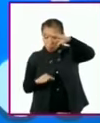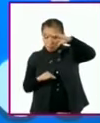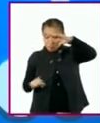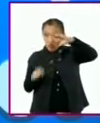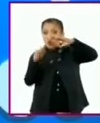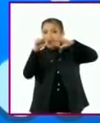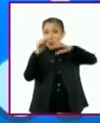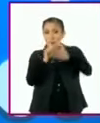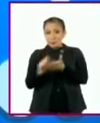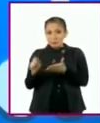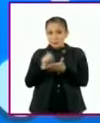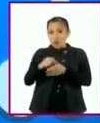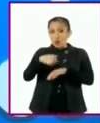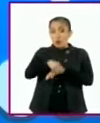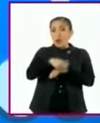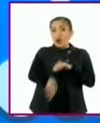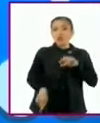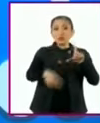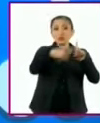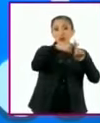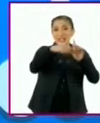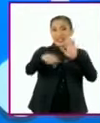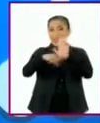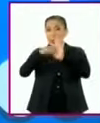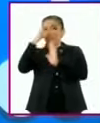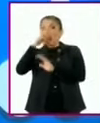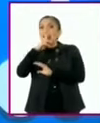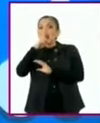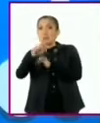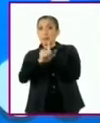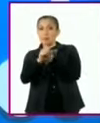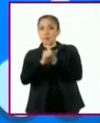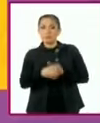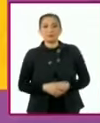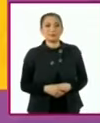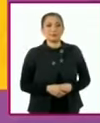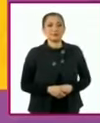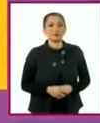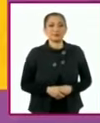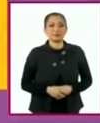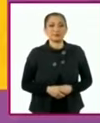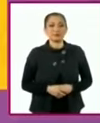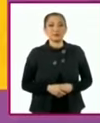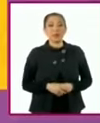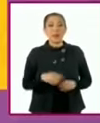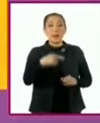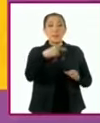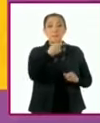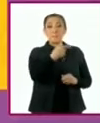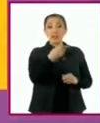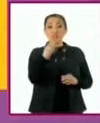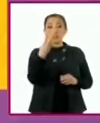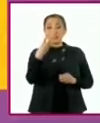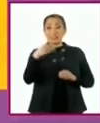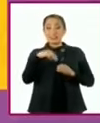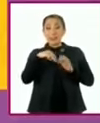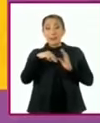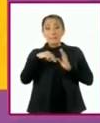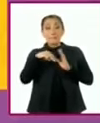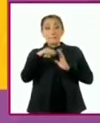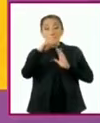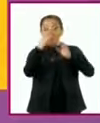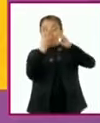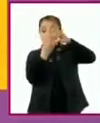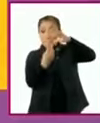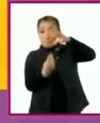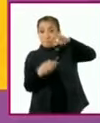Escribamos los datos como números positivos y negativos para resolver el problema. Menos 3 metros es la distancia que desciende de